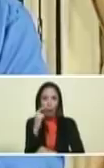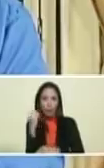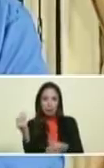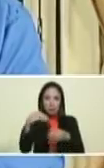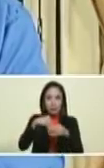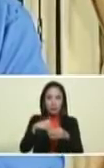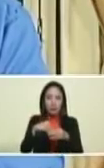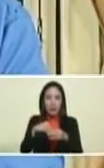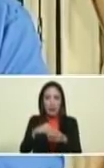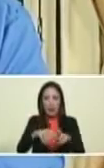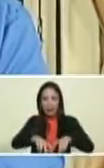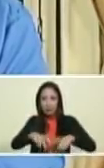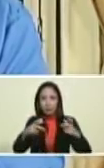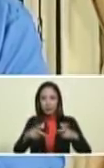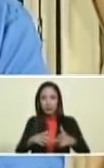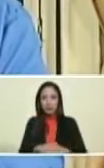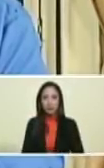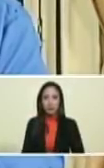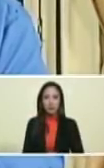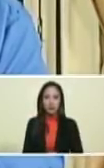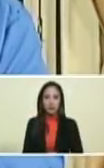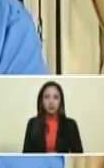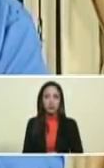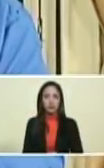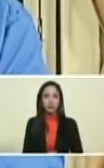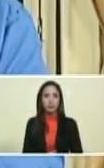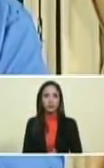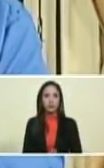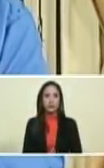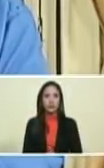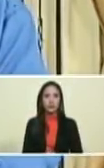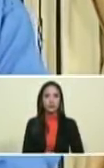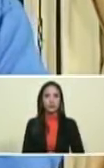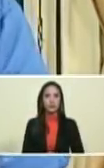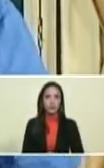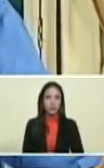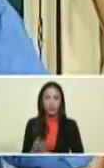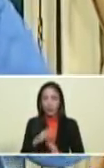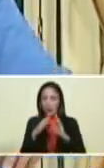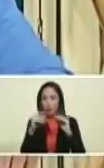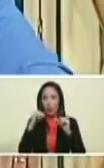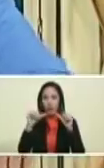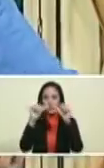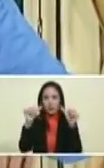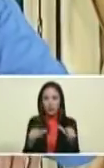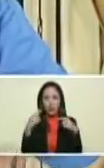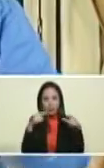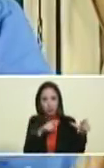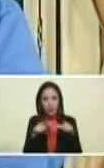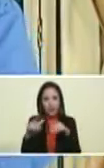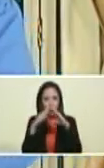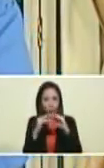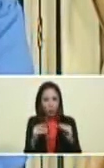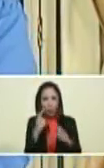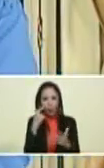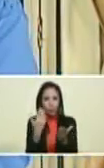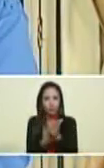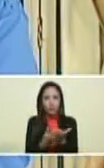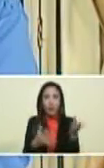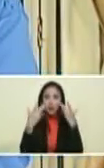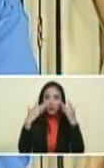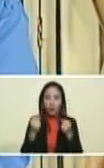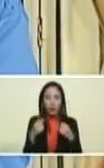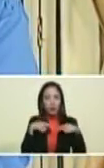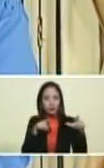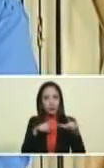intercepten, lo dañen, lo penetren. No, tiene todos los sistemas de seguridad. El carnet de la